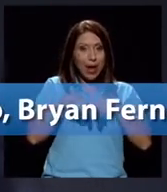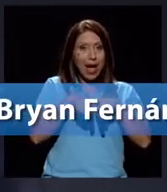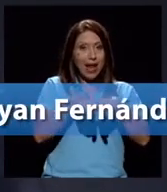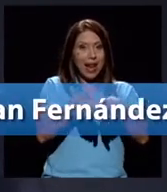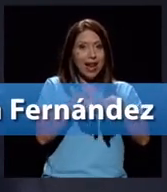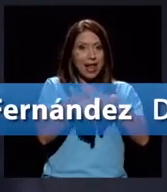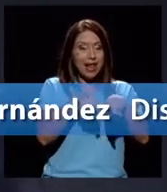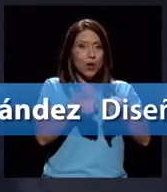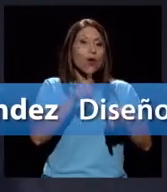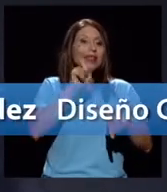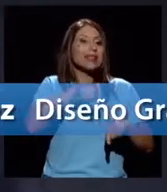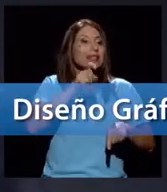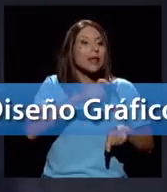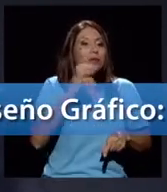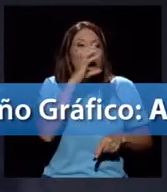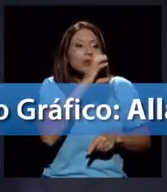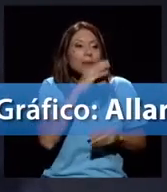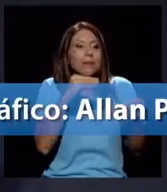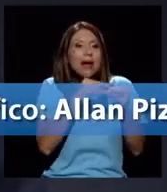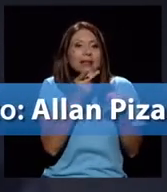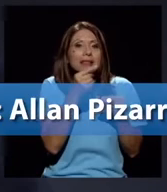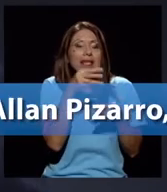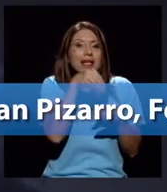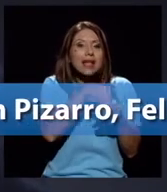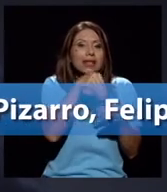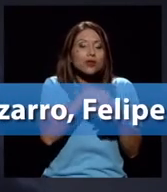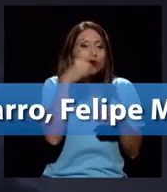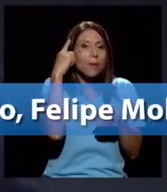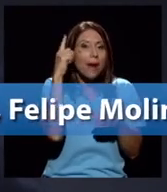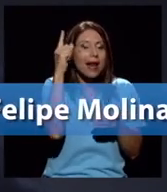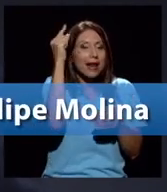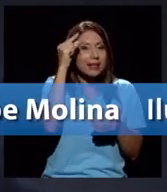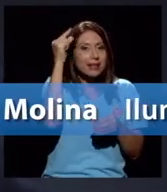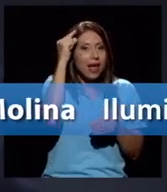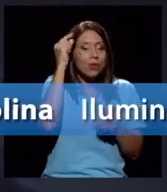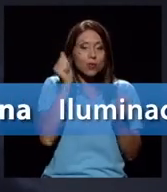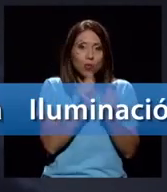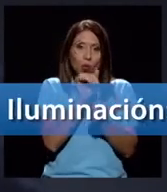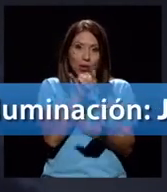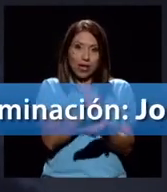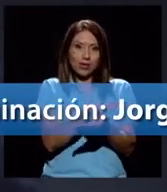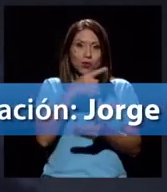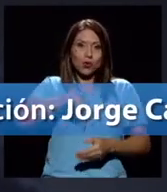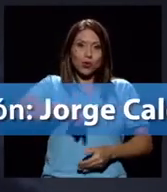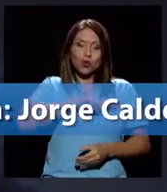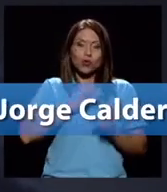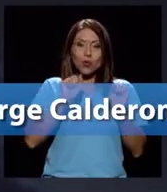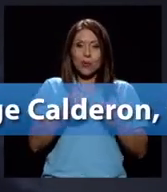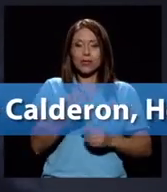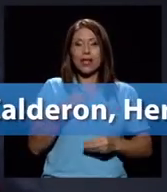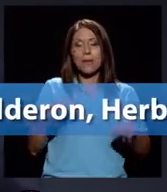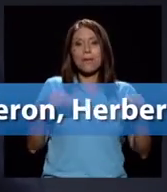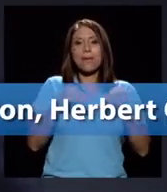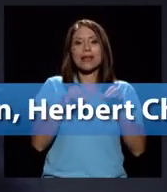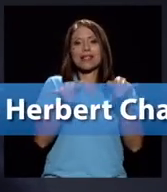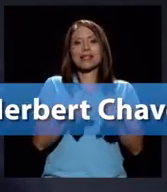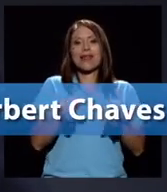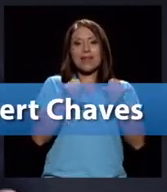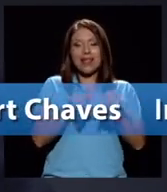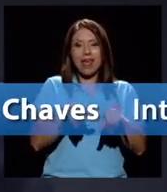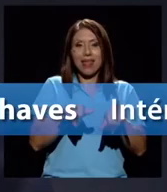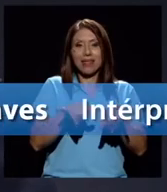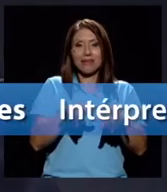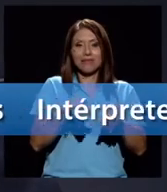llevarle más ingresos al estado y con eso podríamos nosotros tener una mayor estabilidad cambiaria aquí la gran apuesta